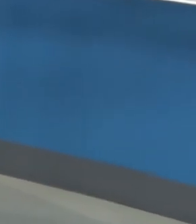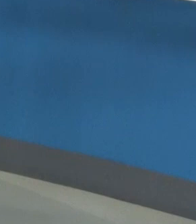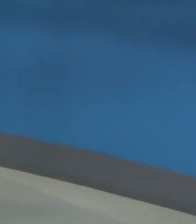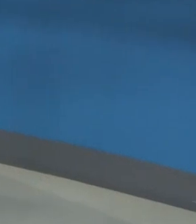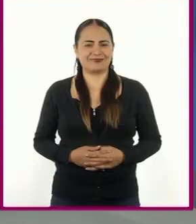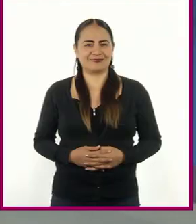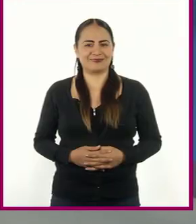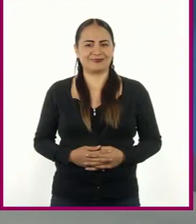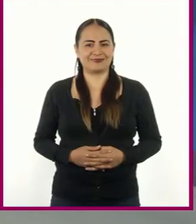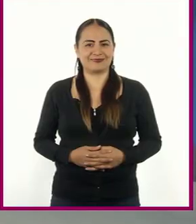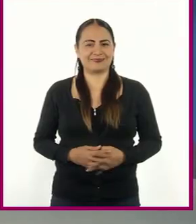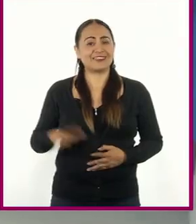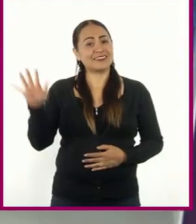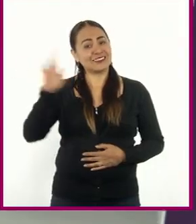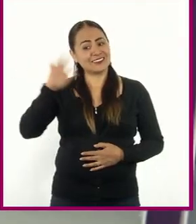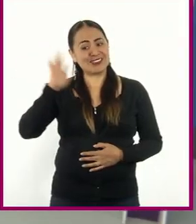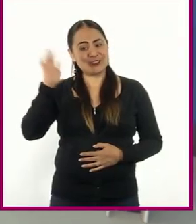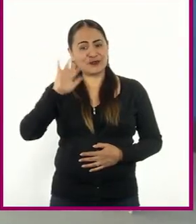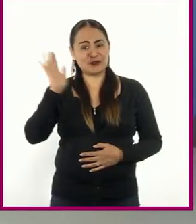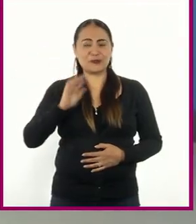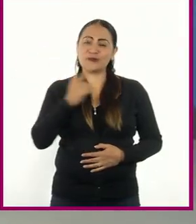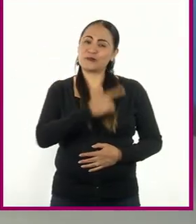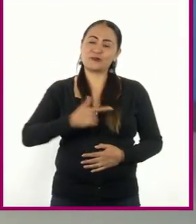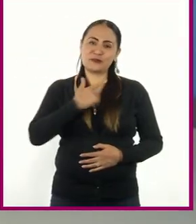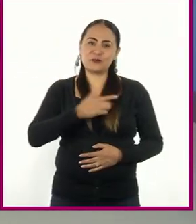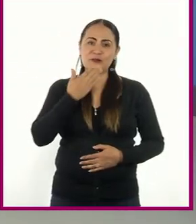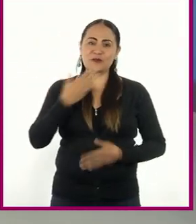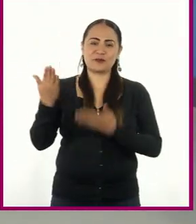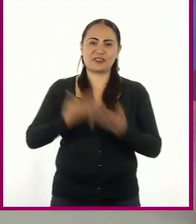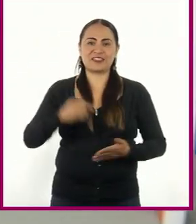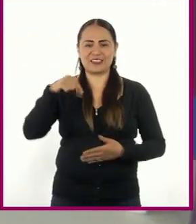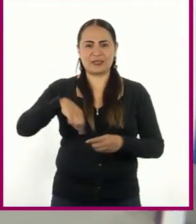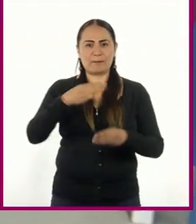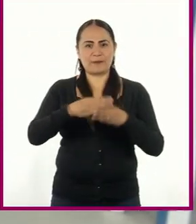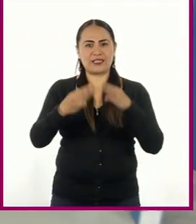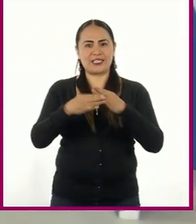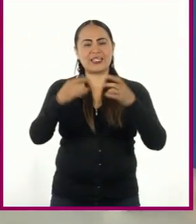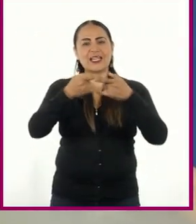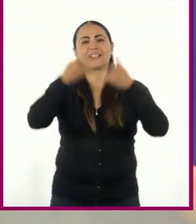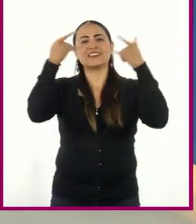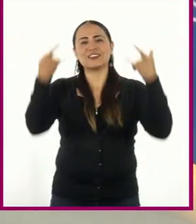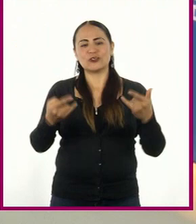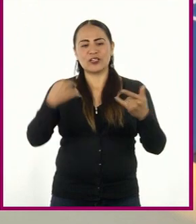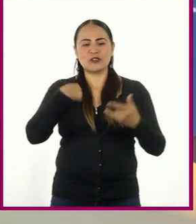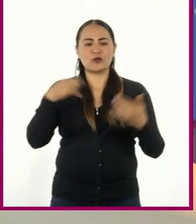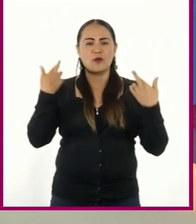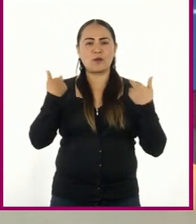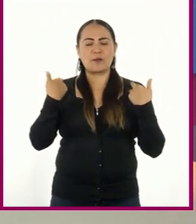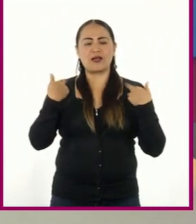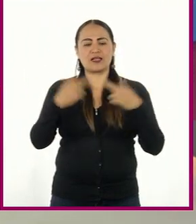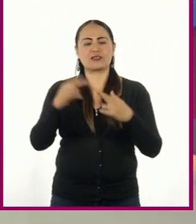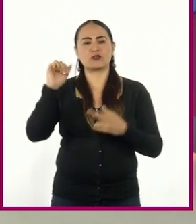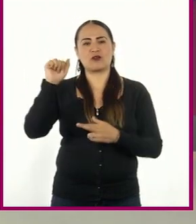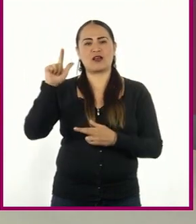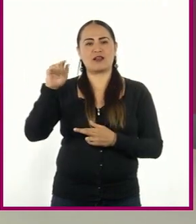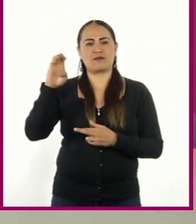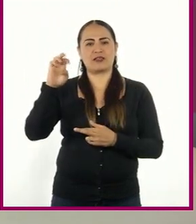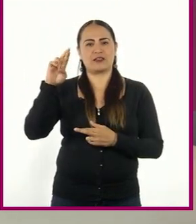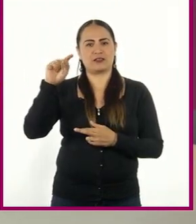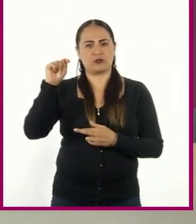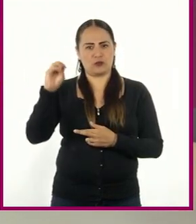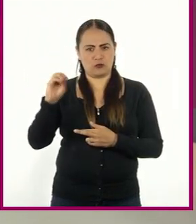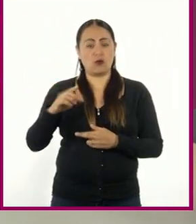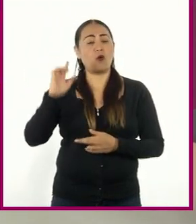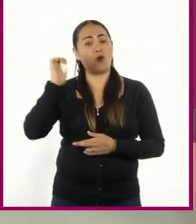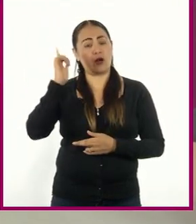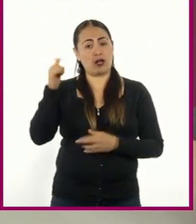Saludos a todas y todos. Qué gusto darles la bienvenida a una sesión más de la asignatura Historia. Soy el maestro Alberto Trejo. Espero que en